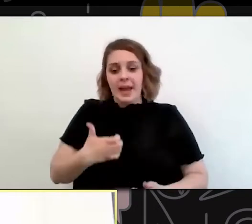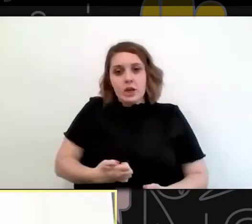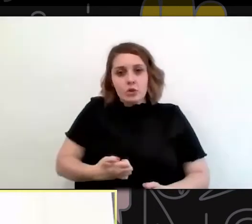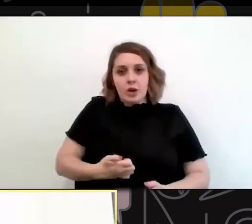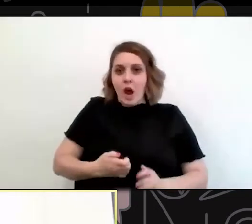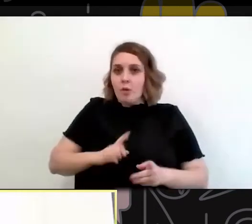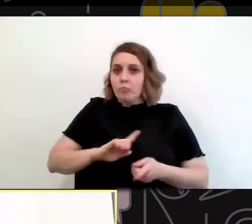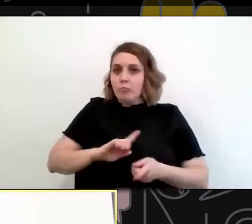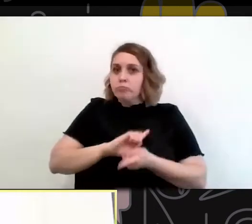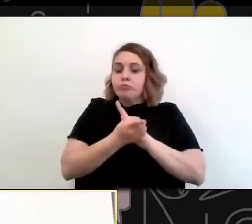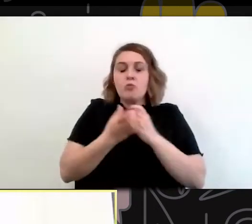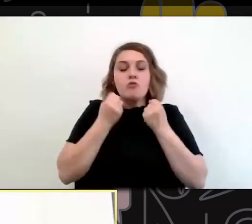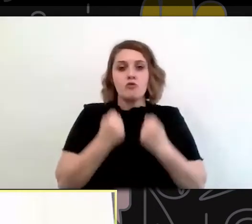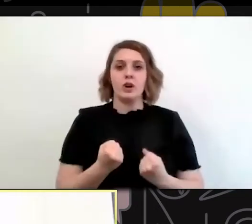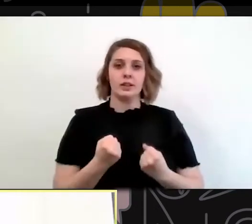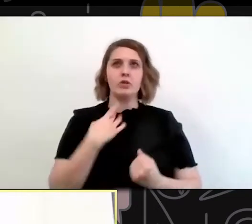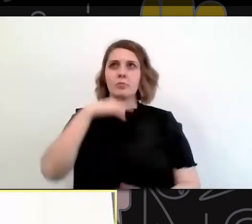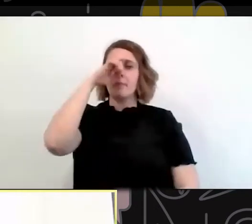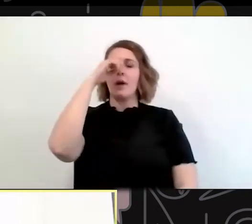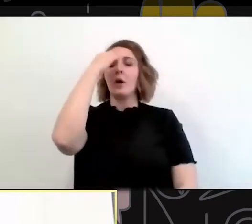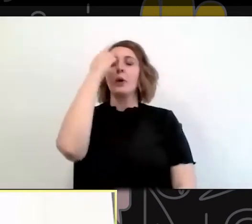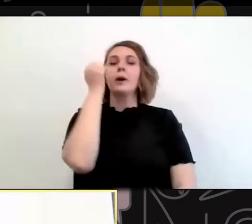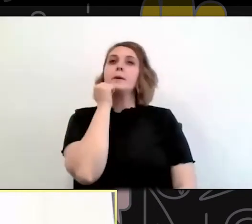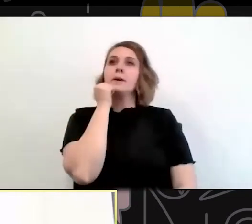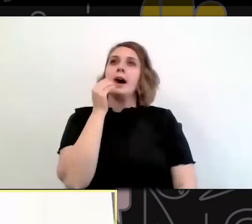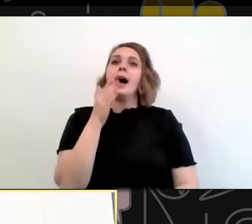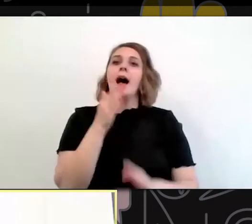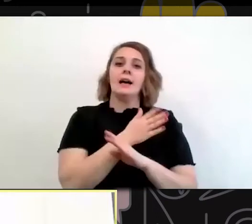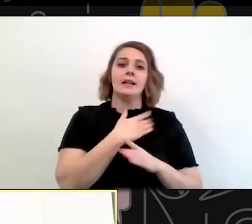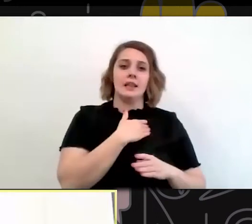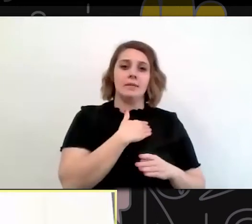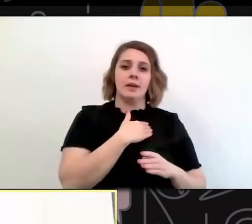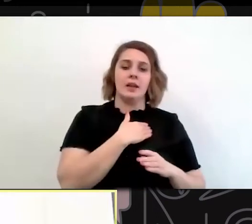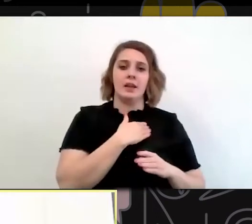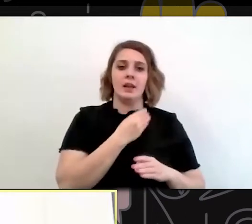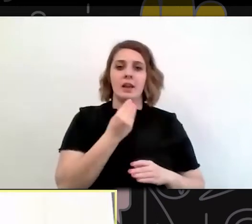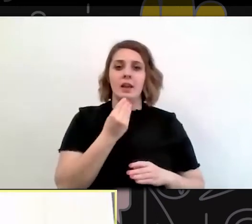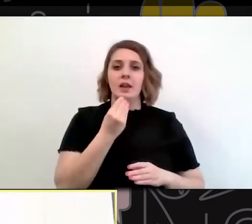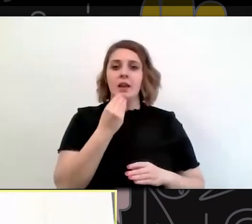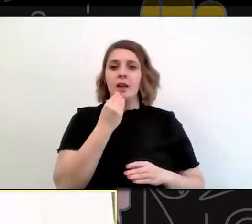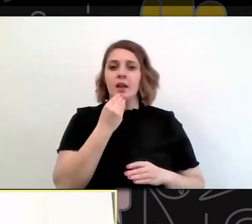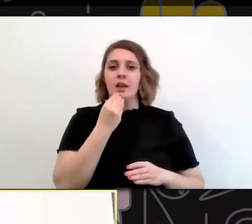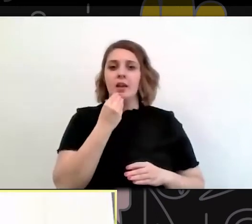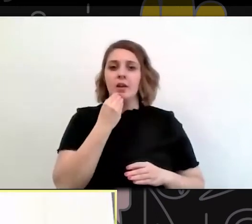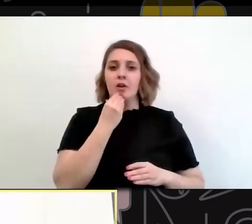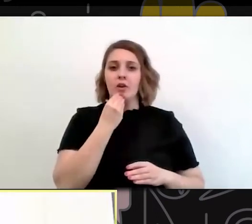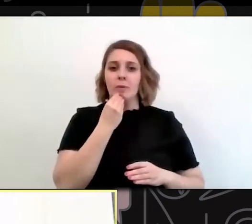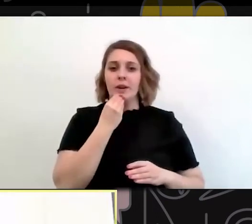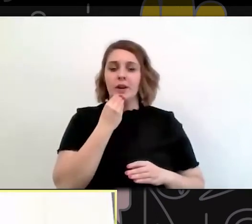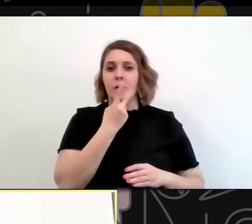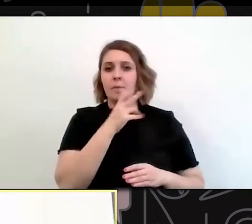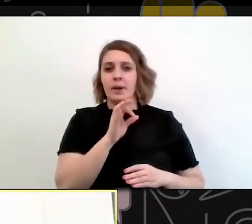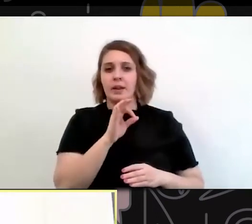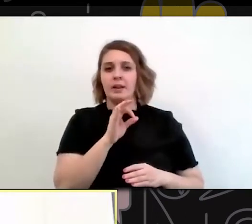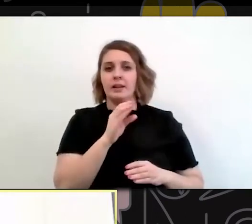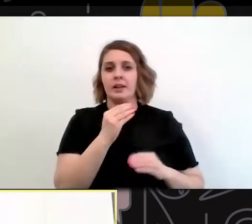Han aparecido, yo me acuerdo que antes tenías que ponerte la insulina 10 minutos antes de la cría para 10 minutos o 20 minutos, ahora han aparecido